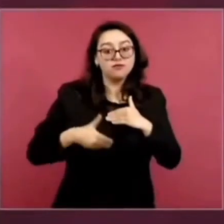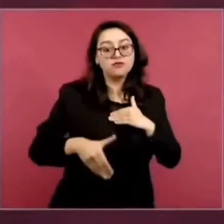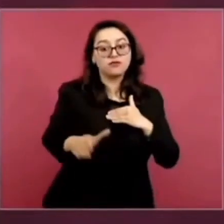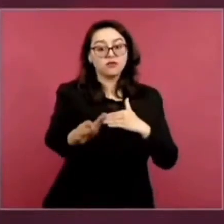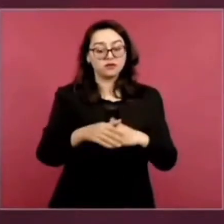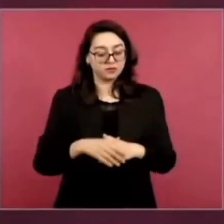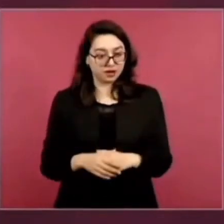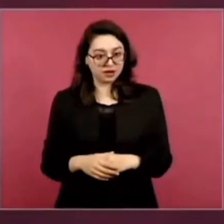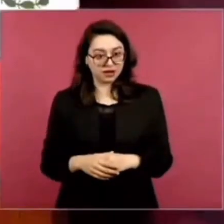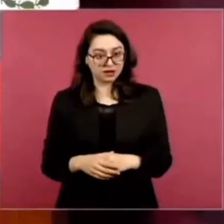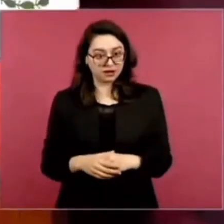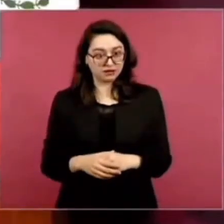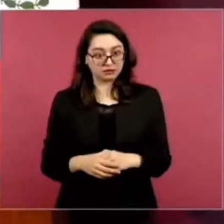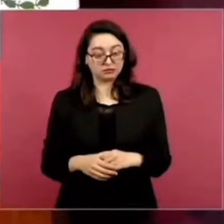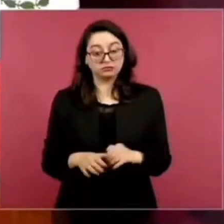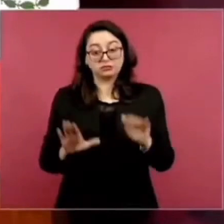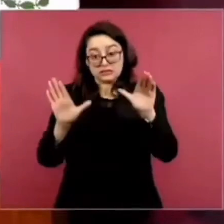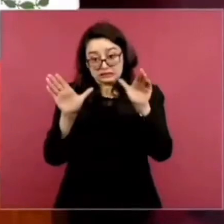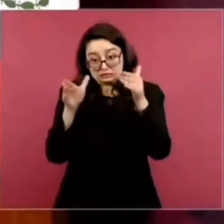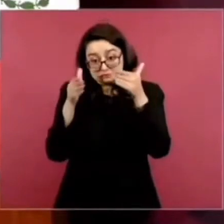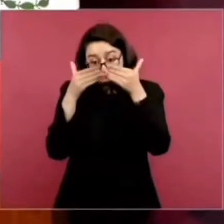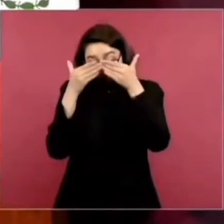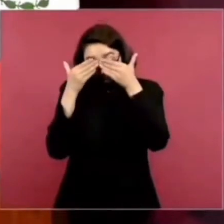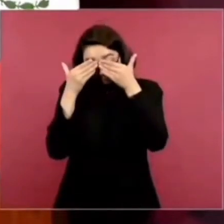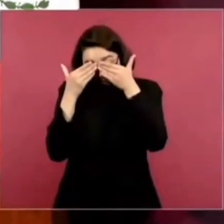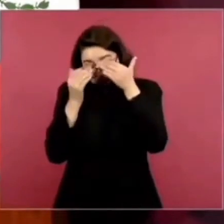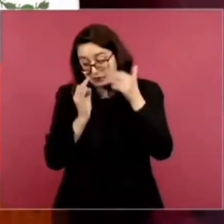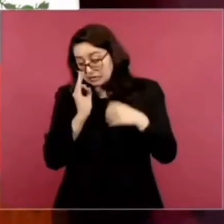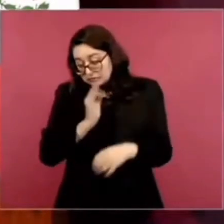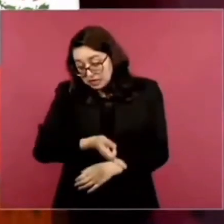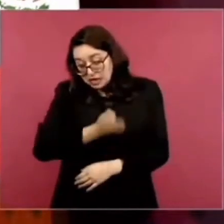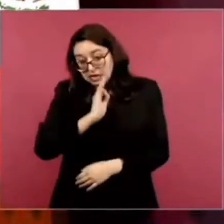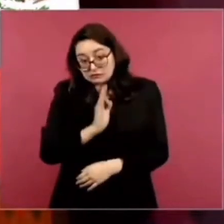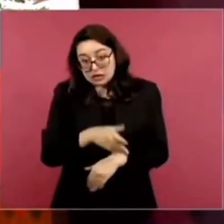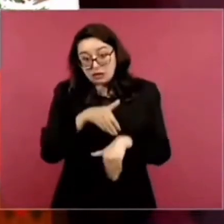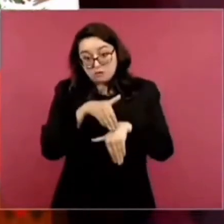no aceptemos ser esclavos,